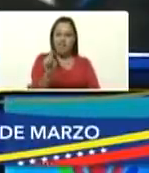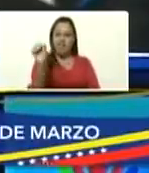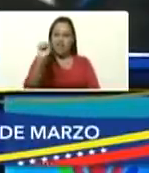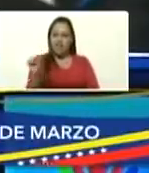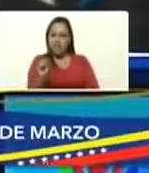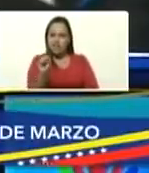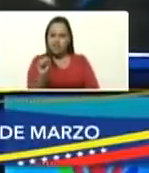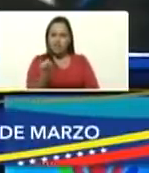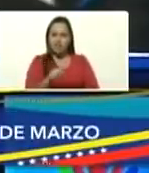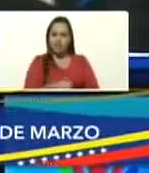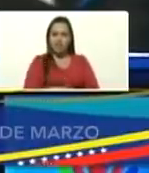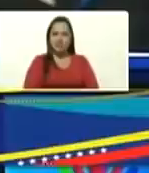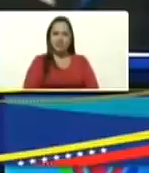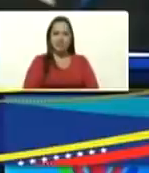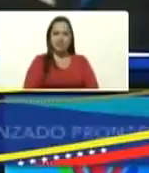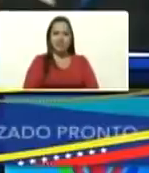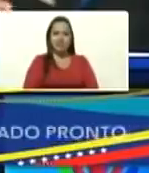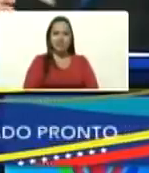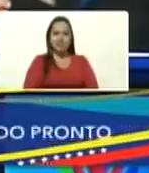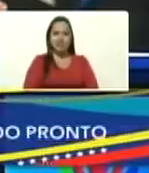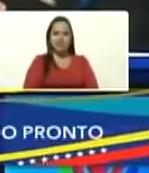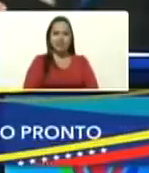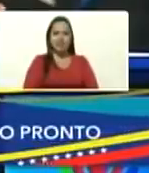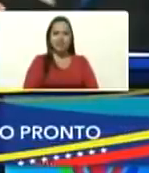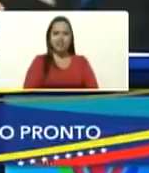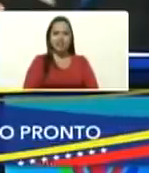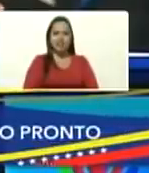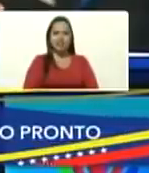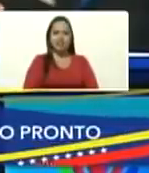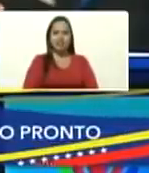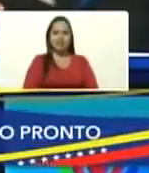En inglés, next significa